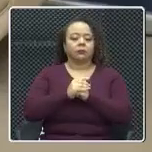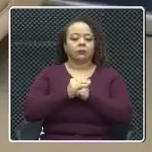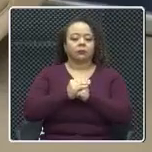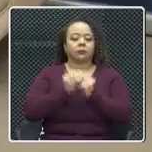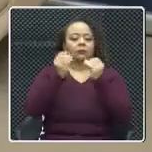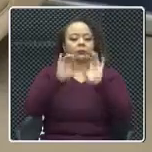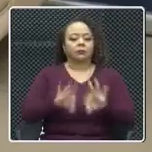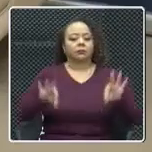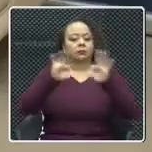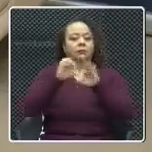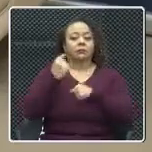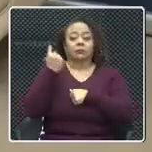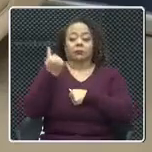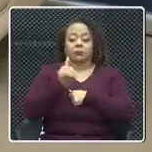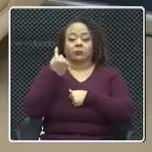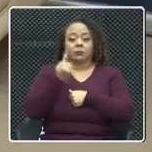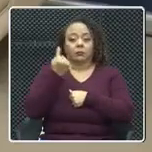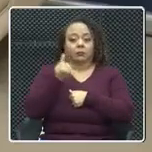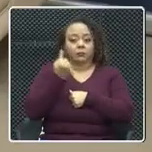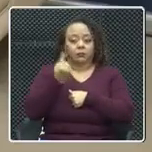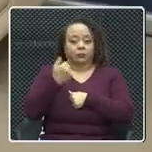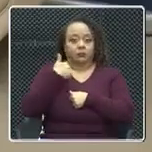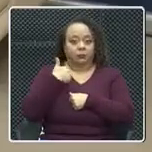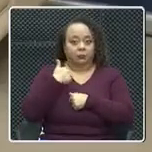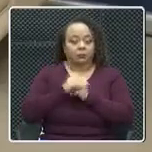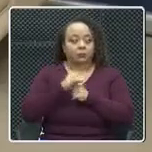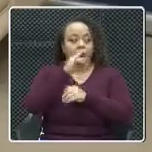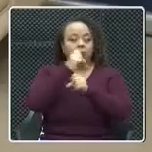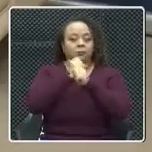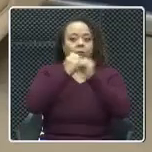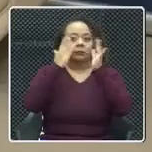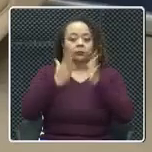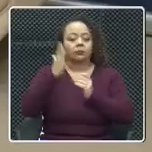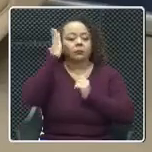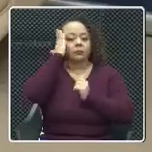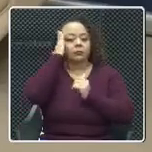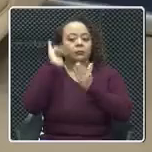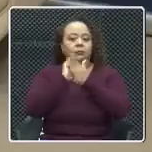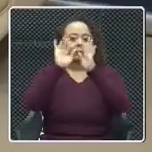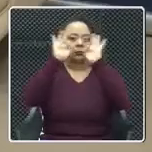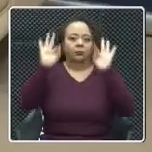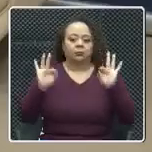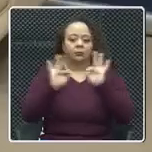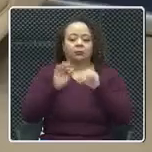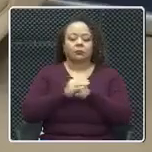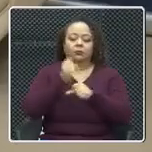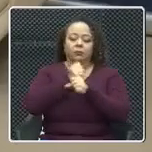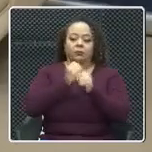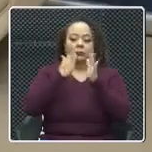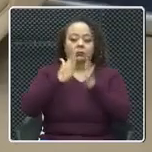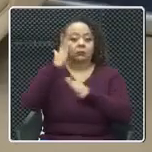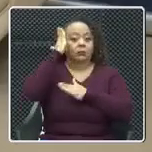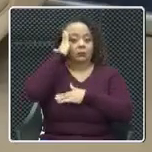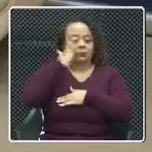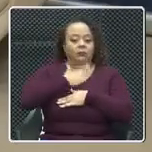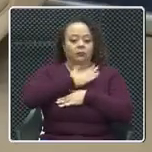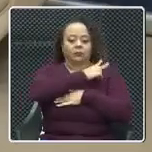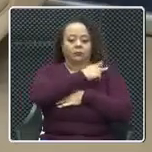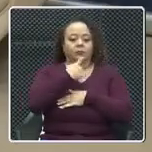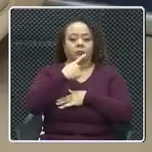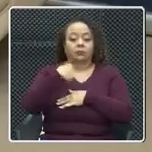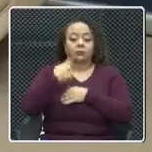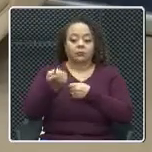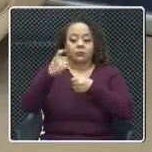importante siempre que lo llenen, ¿verdad? Y el trabajador conoce ese formulario. El, okay, trabajador sabe, ok, mi patrono dijo que cuando